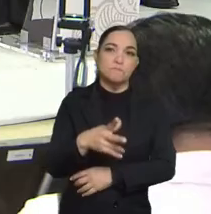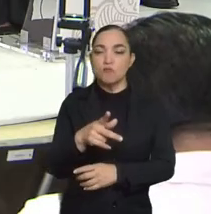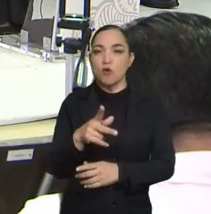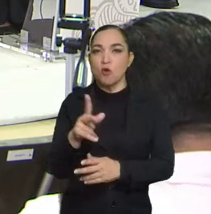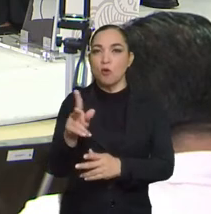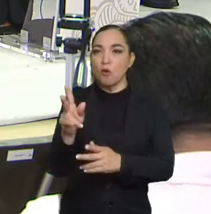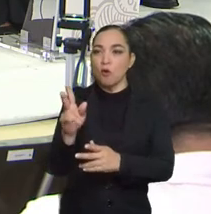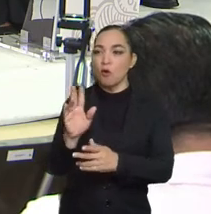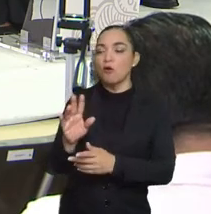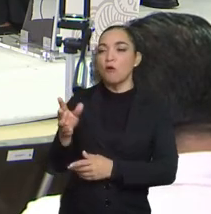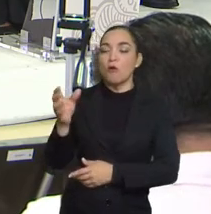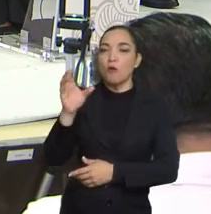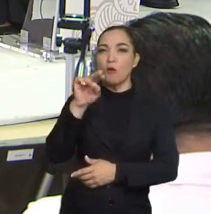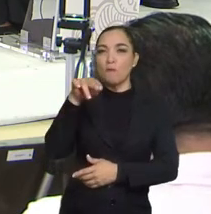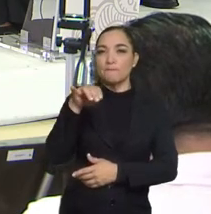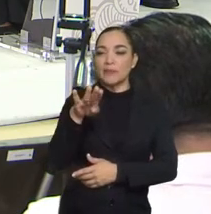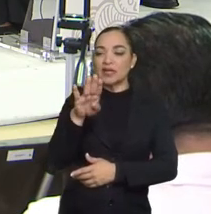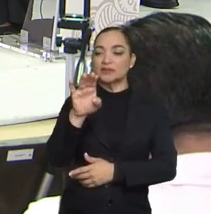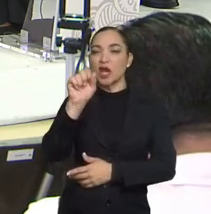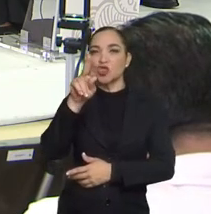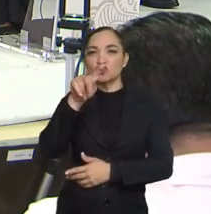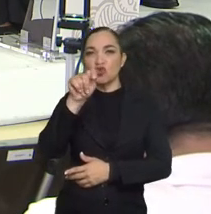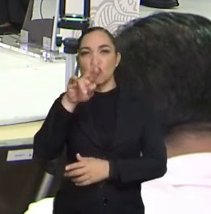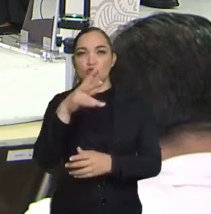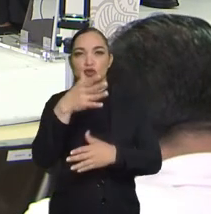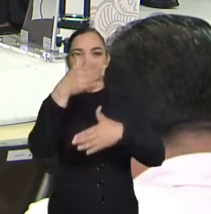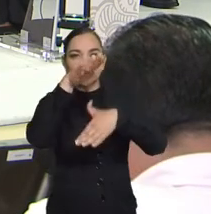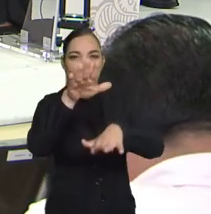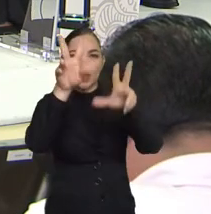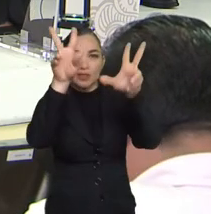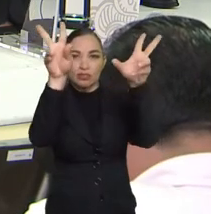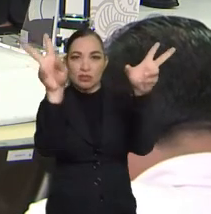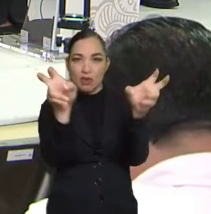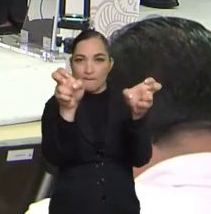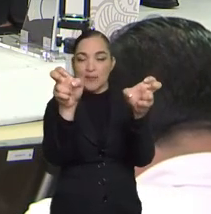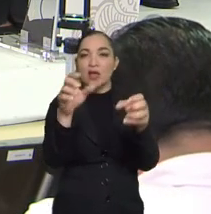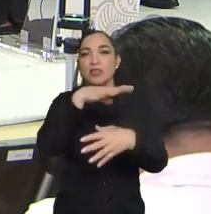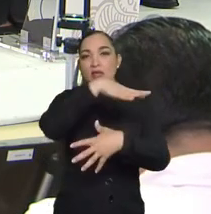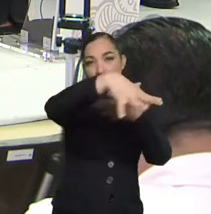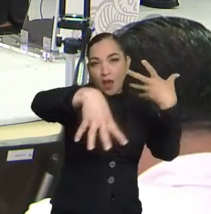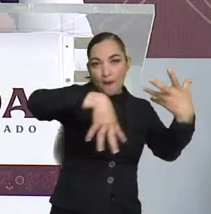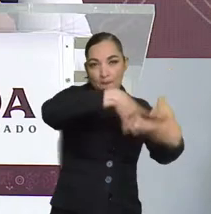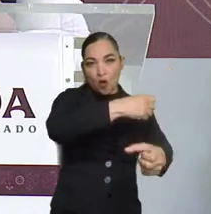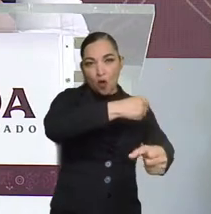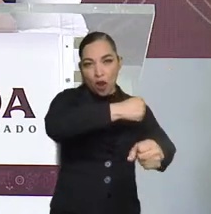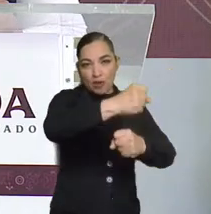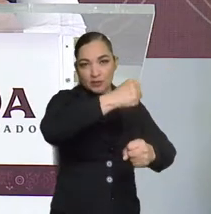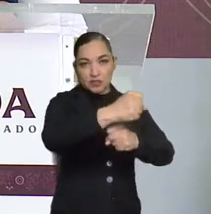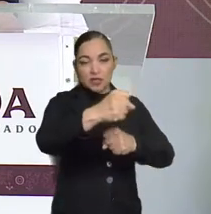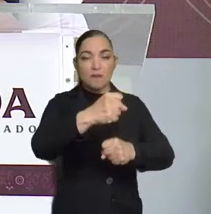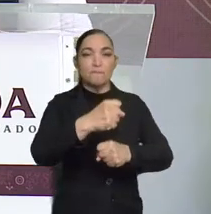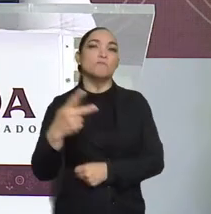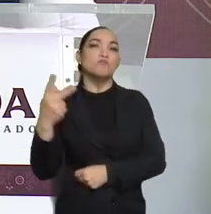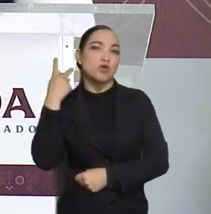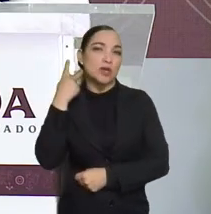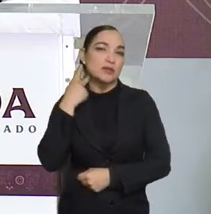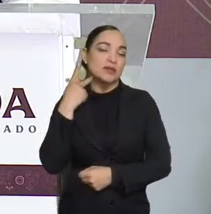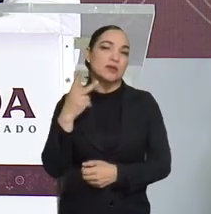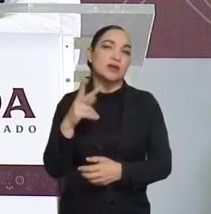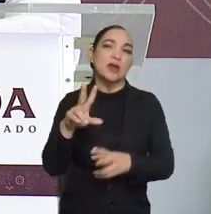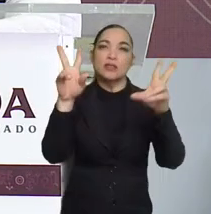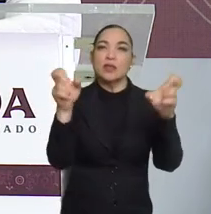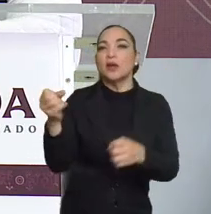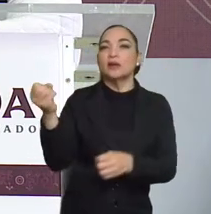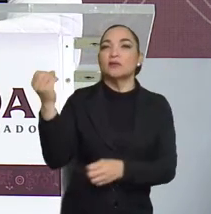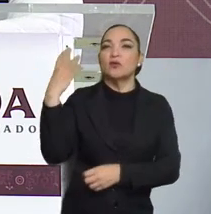Participación Política para ver el tema de la violencia política y la paridad total. Fue una actividad que realizamos el día 9. Antes de